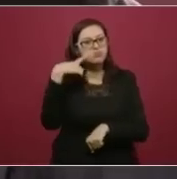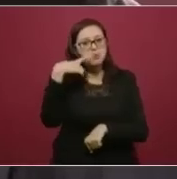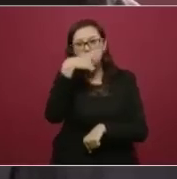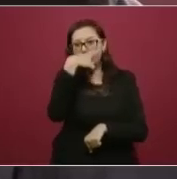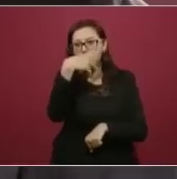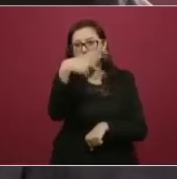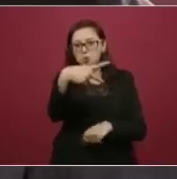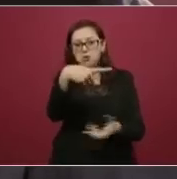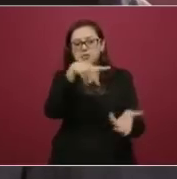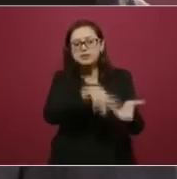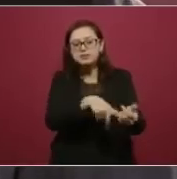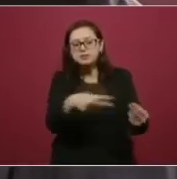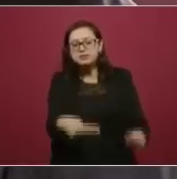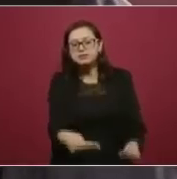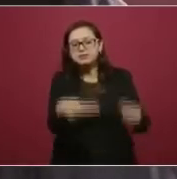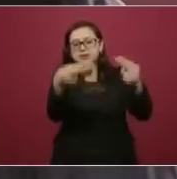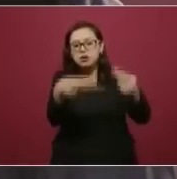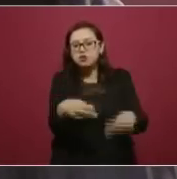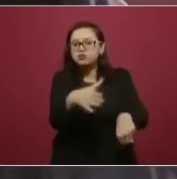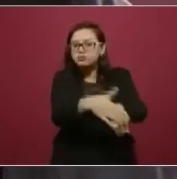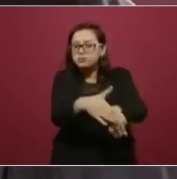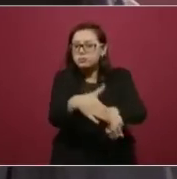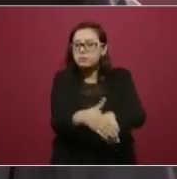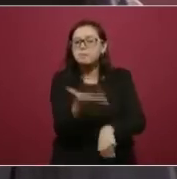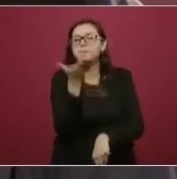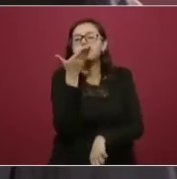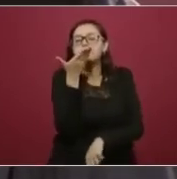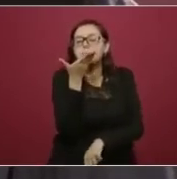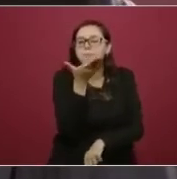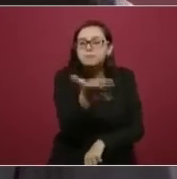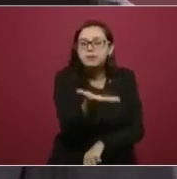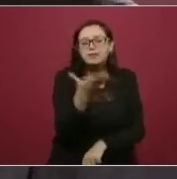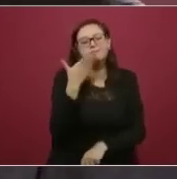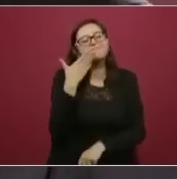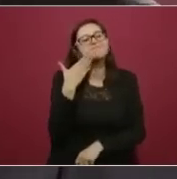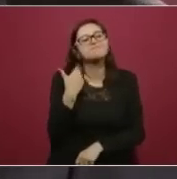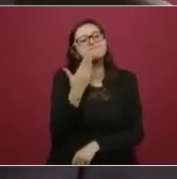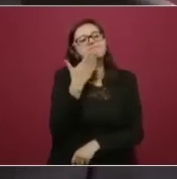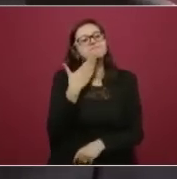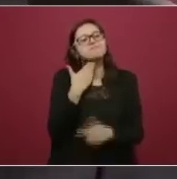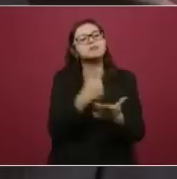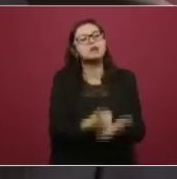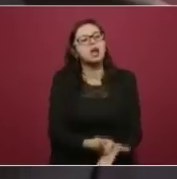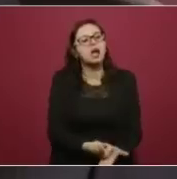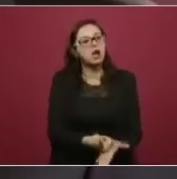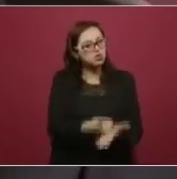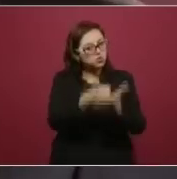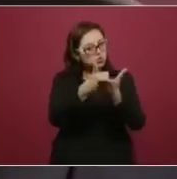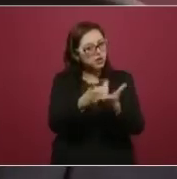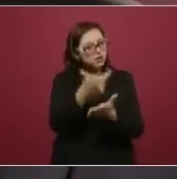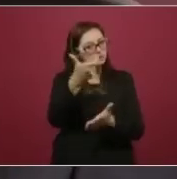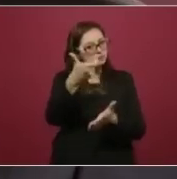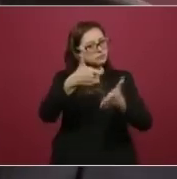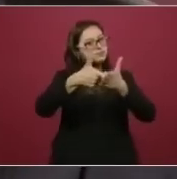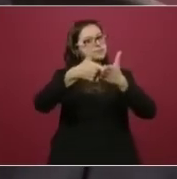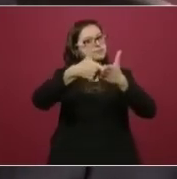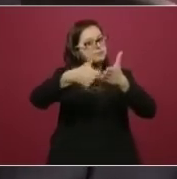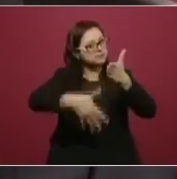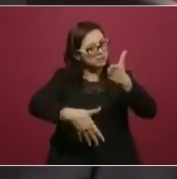fraterno, es una convocatoria amigable para que nos